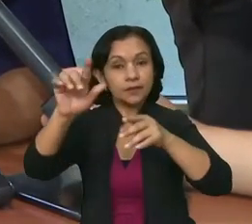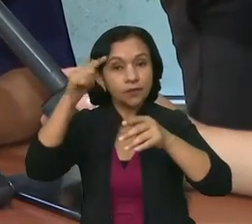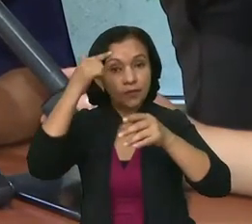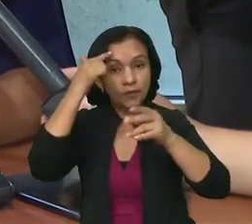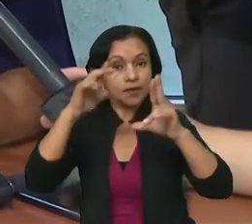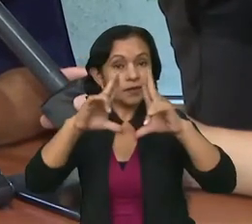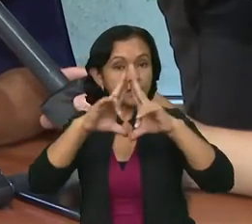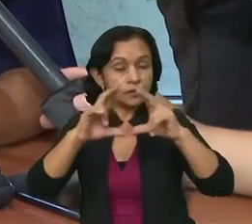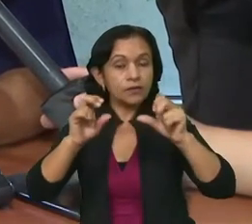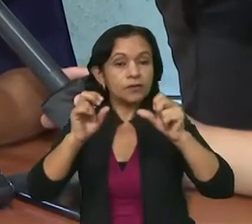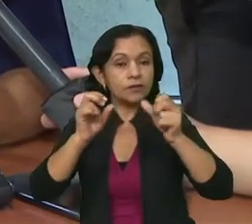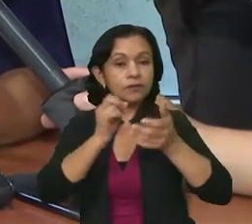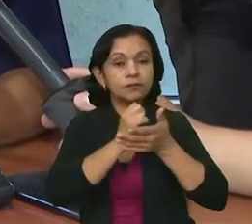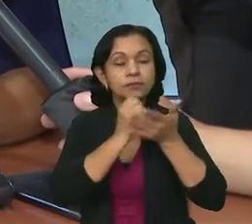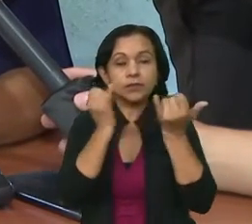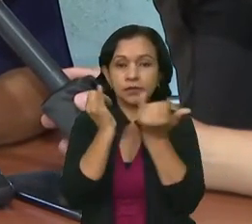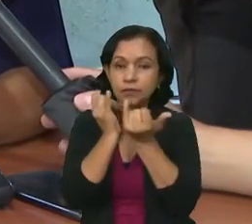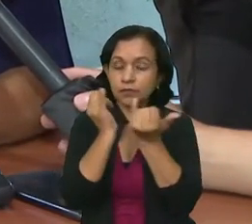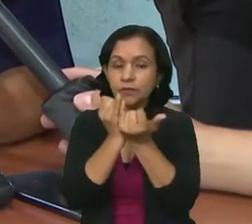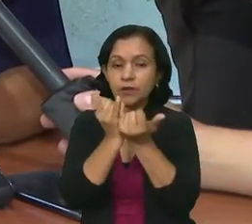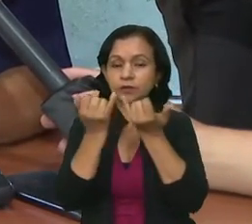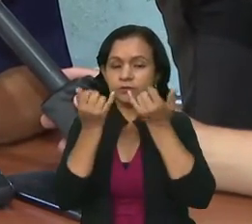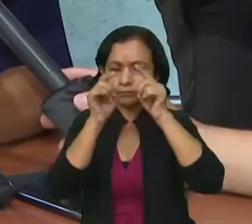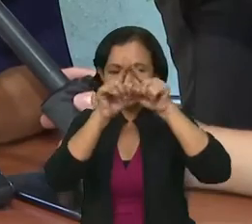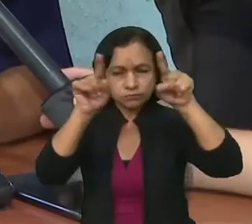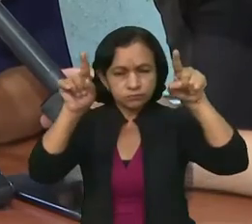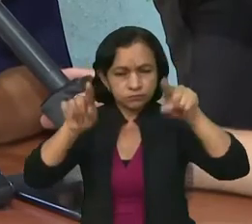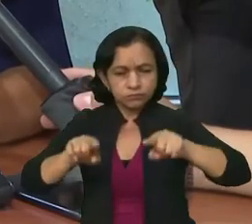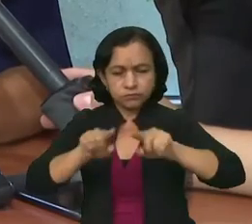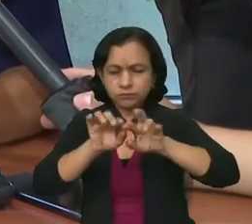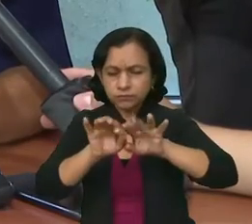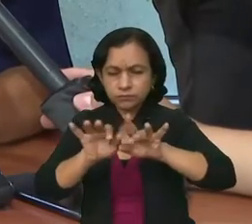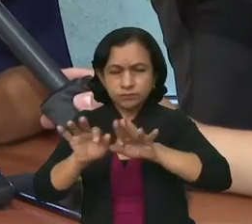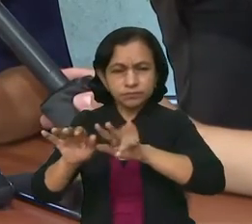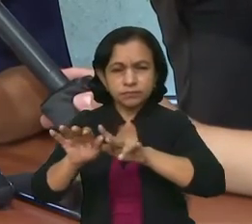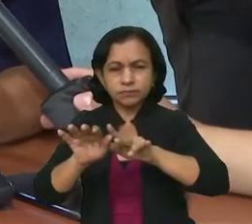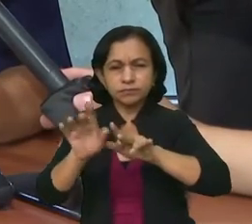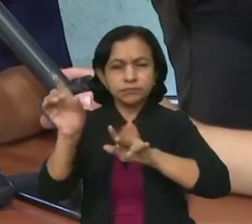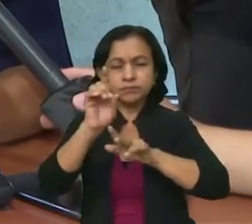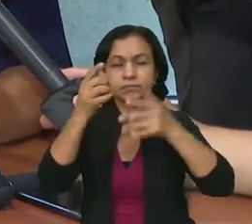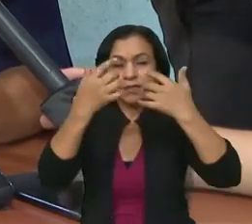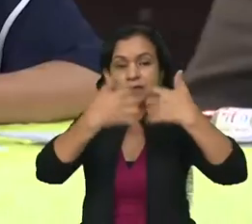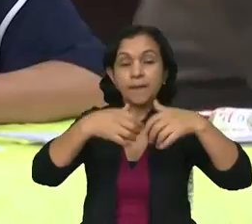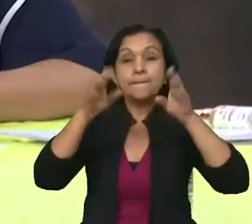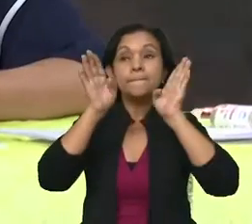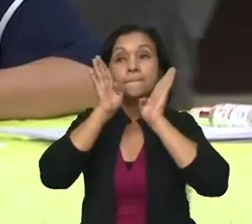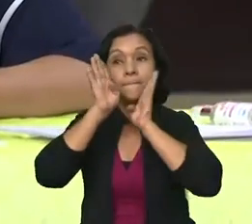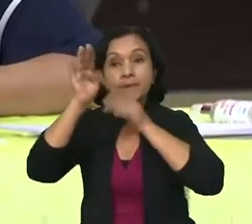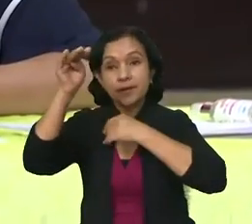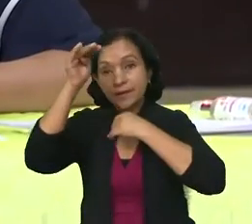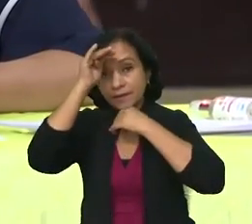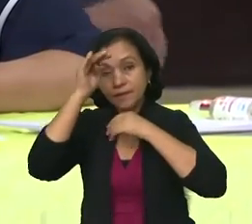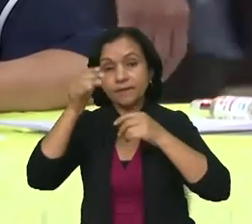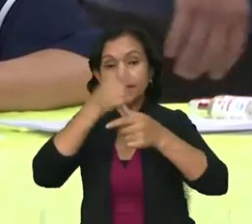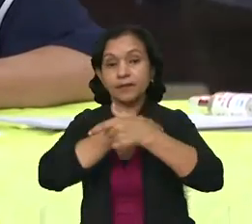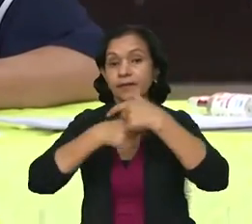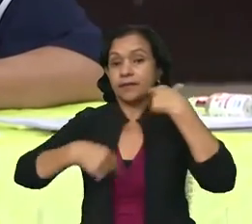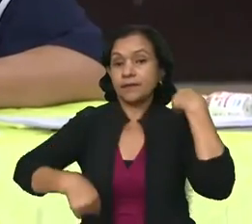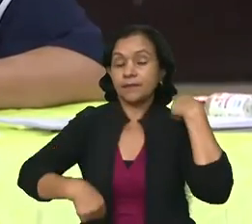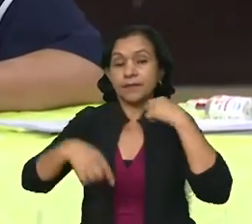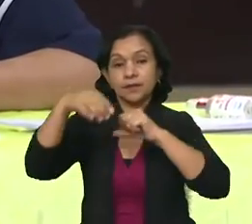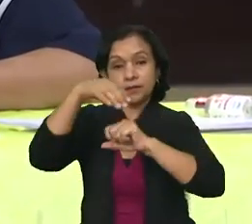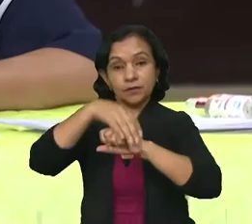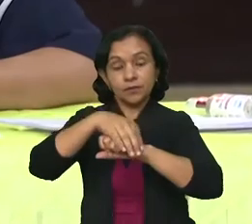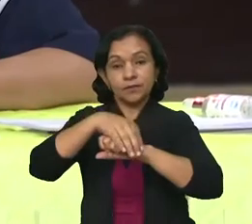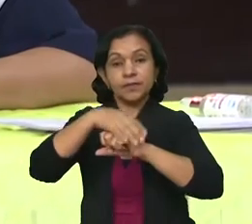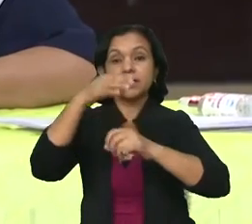también va a defender los sistemas informáticos de las empresas privadas. La presidenta de la Comisión de